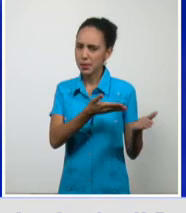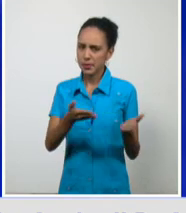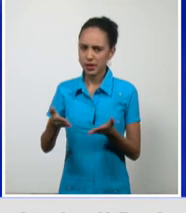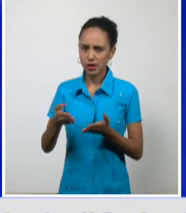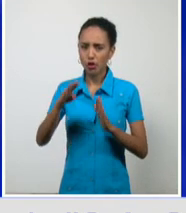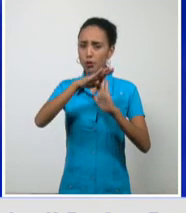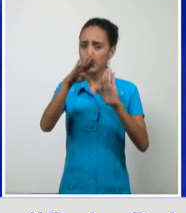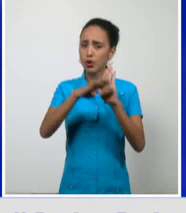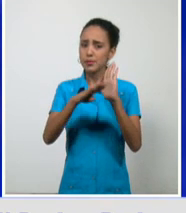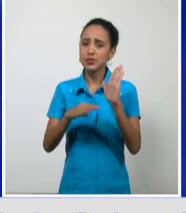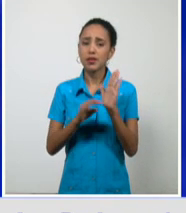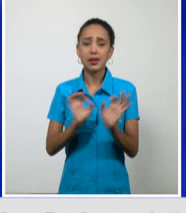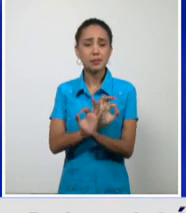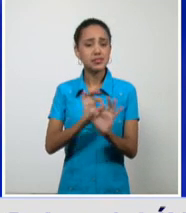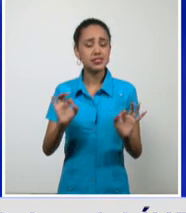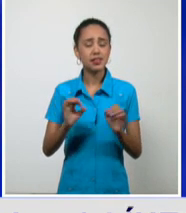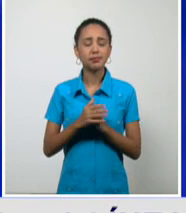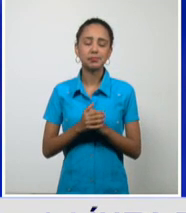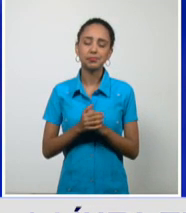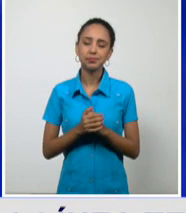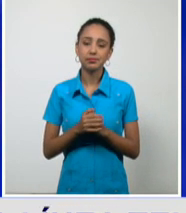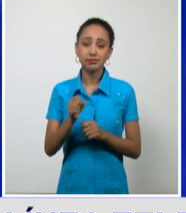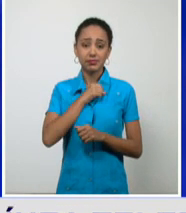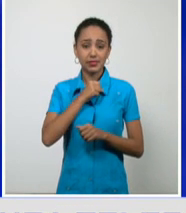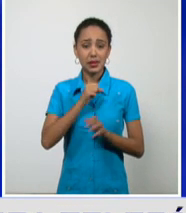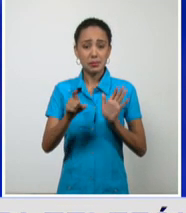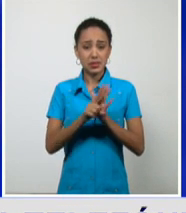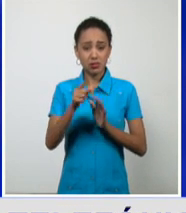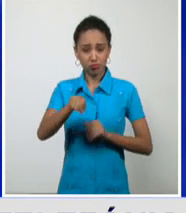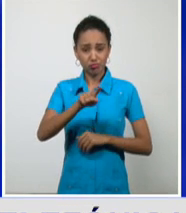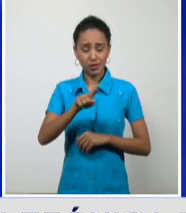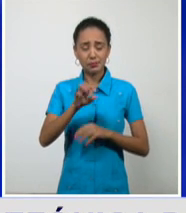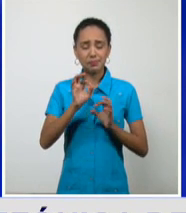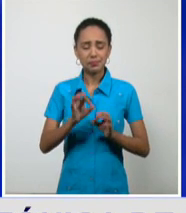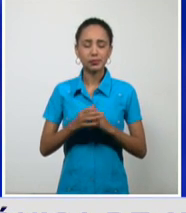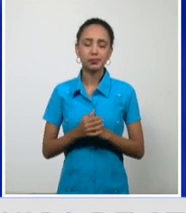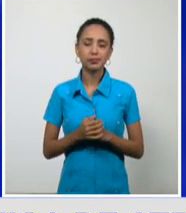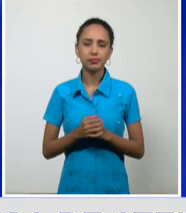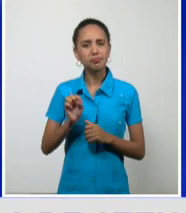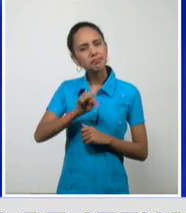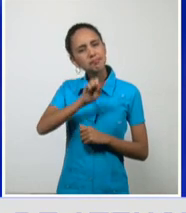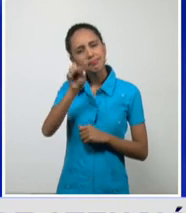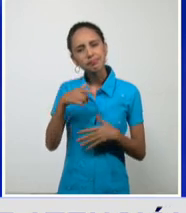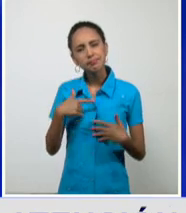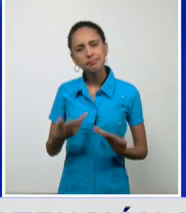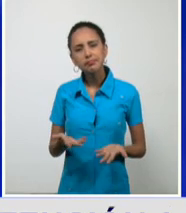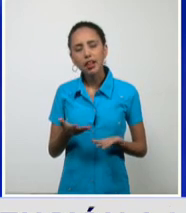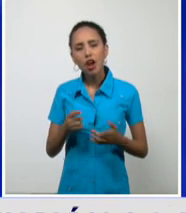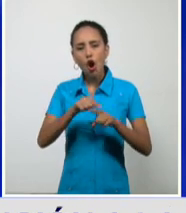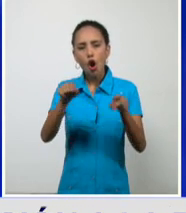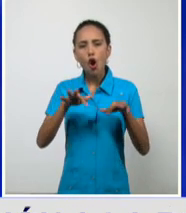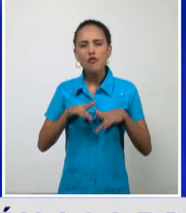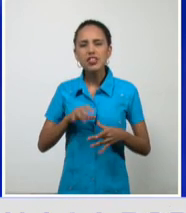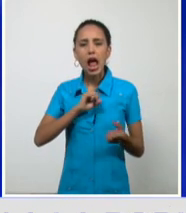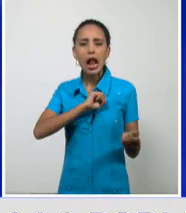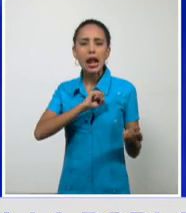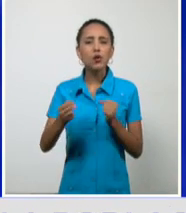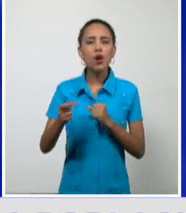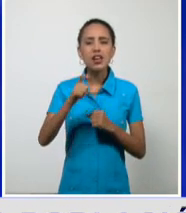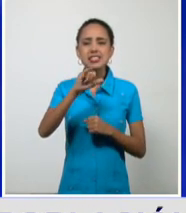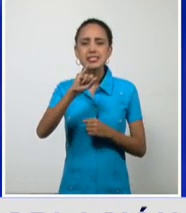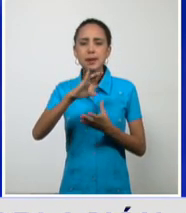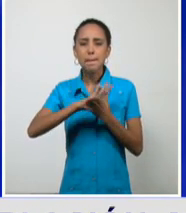Gracias. Quisiera comenzar con usted, profesor, indagando qué es la Oficina Regulatoria del SIGMA. ¿A qué